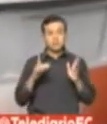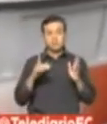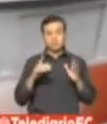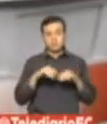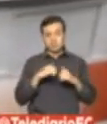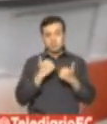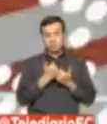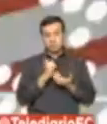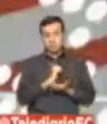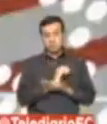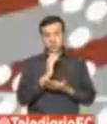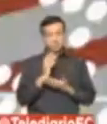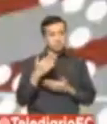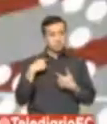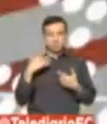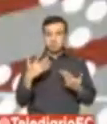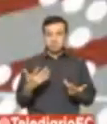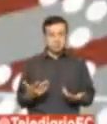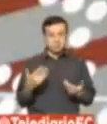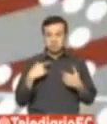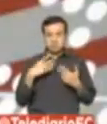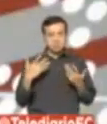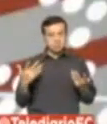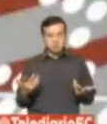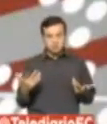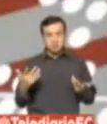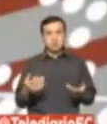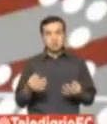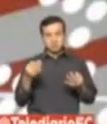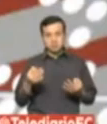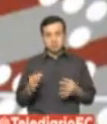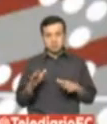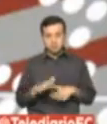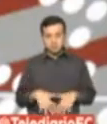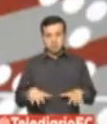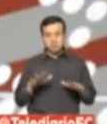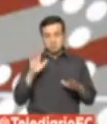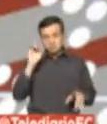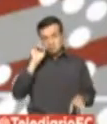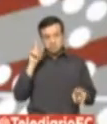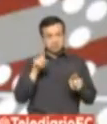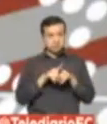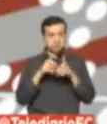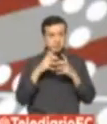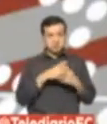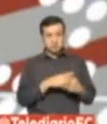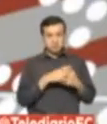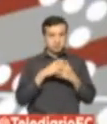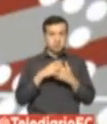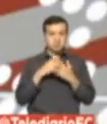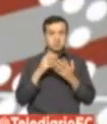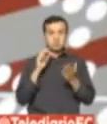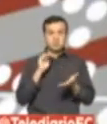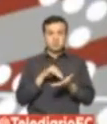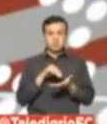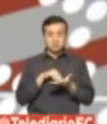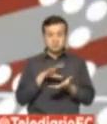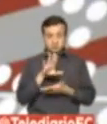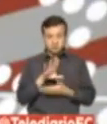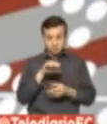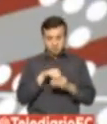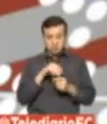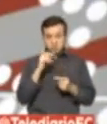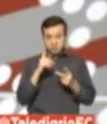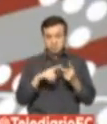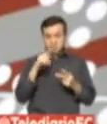legislatura, pero que no contamos con la correspondiente unificación y lealtad de nuestros miembros. También